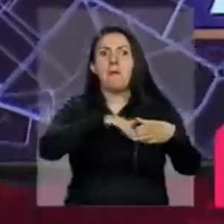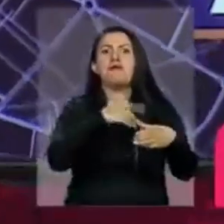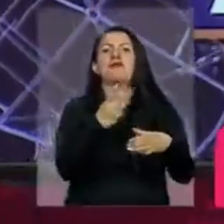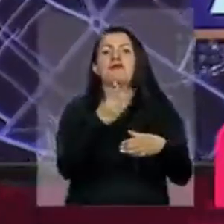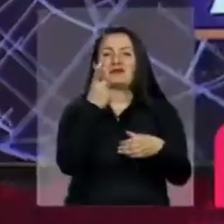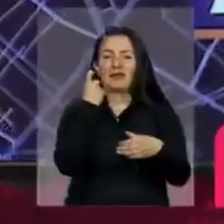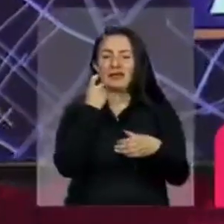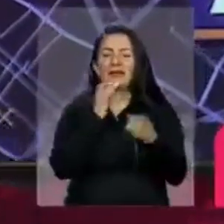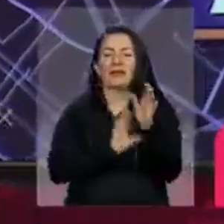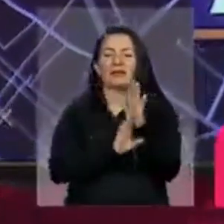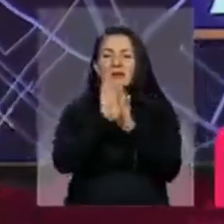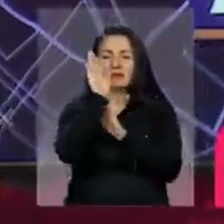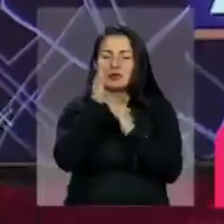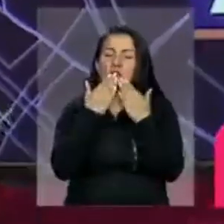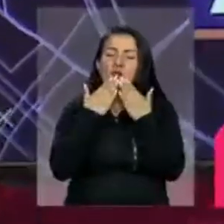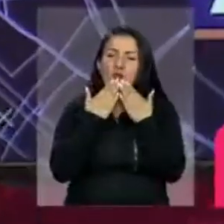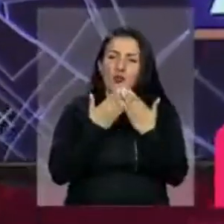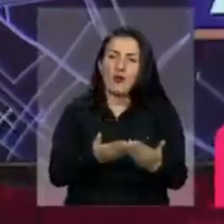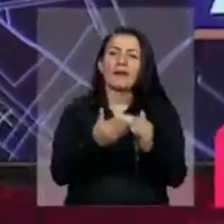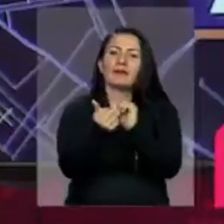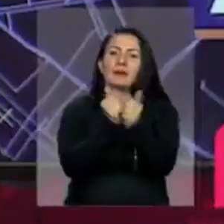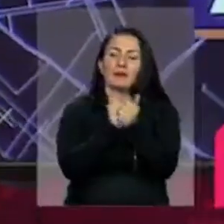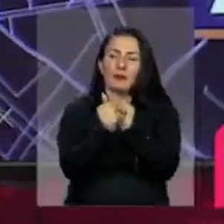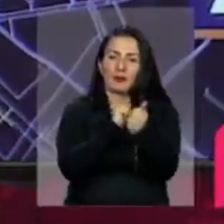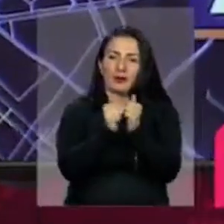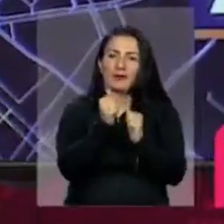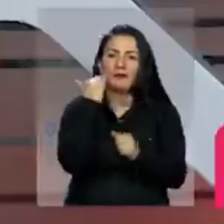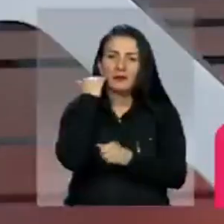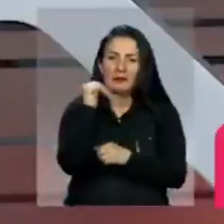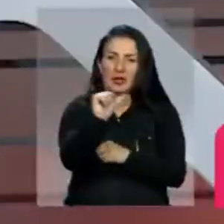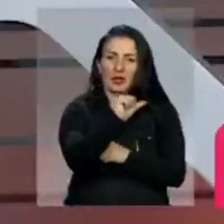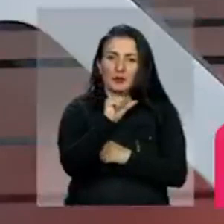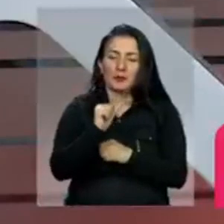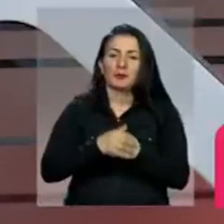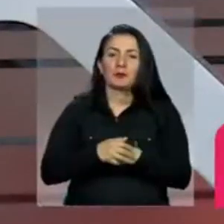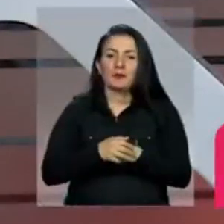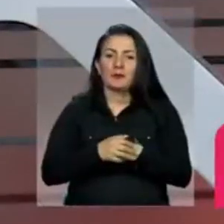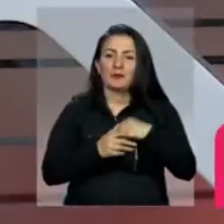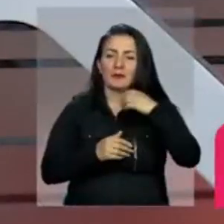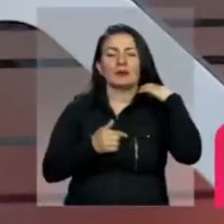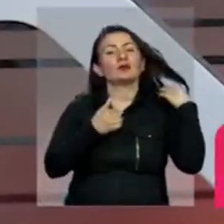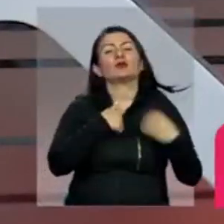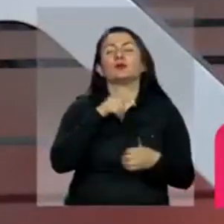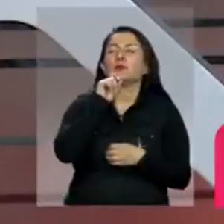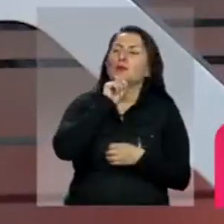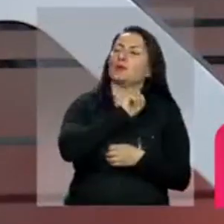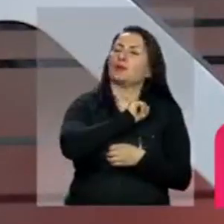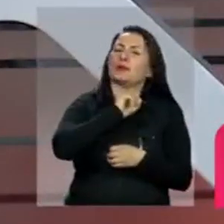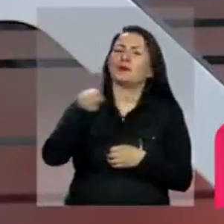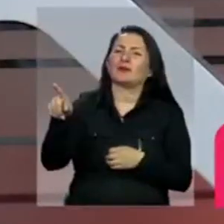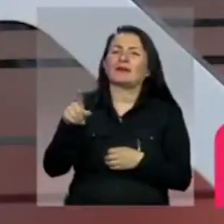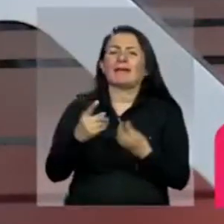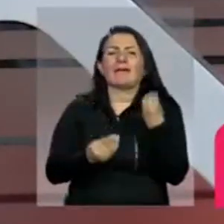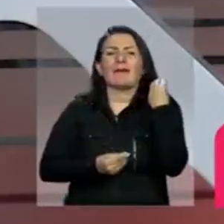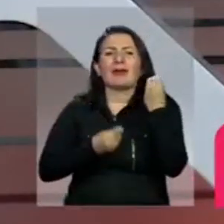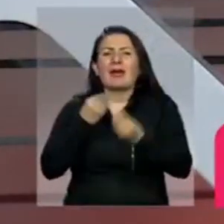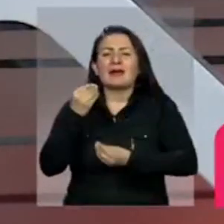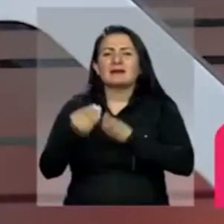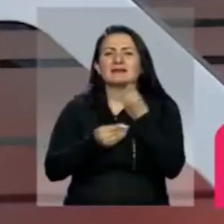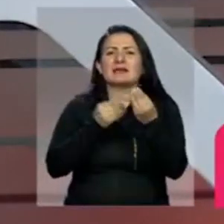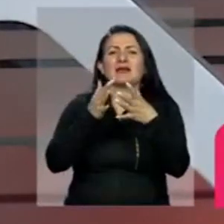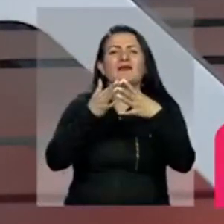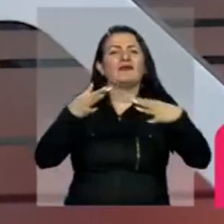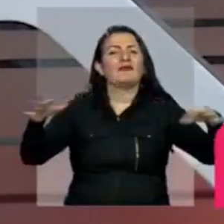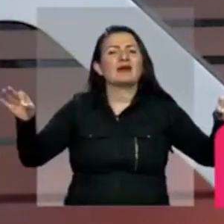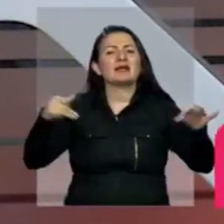en el buen desarrollo del deporte femenino. Vanessa, yo le quiero preguntar, ¿qué hacer? ¿Cuál sería ese mensaje para